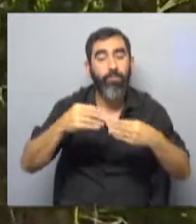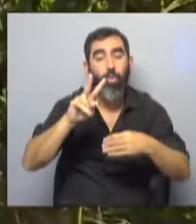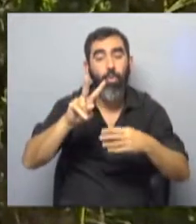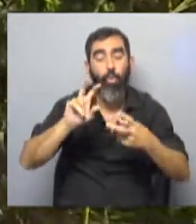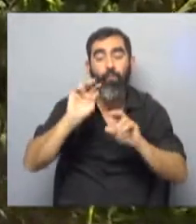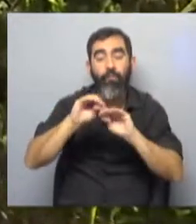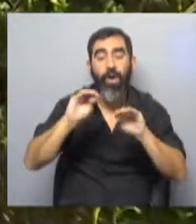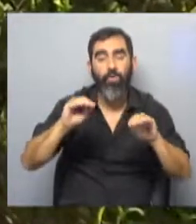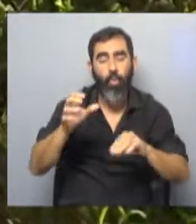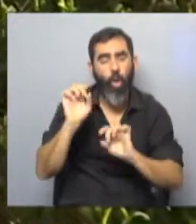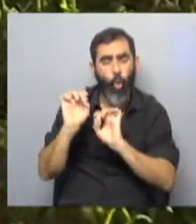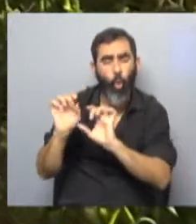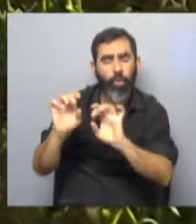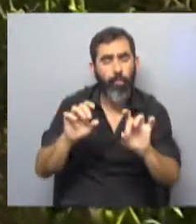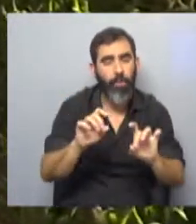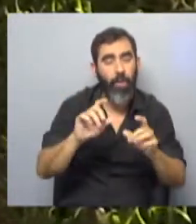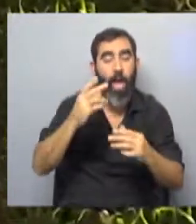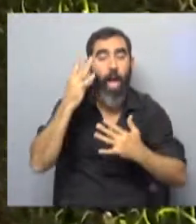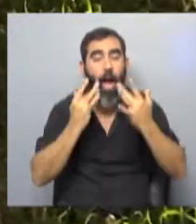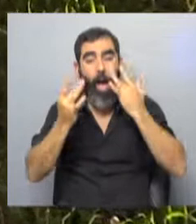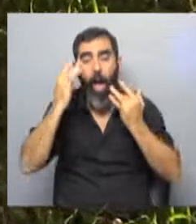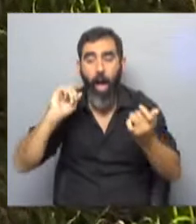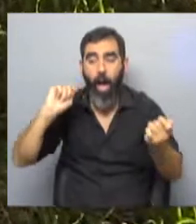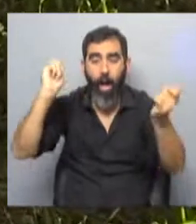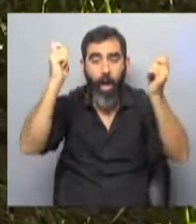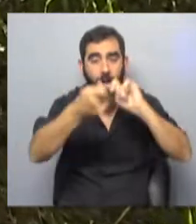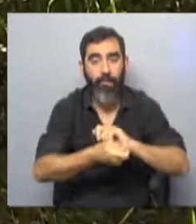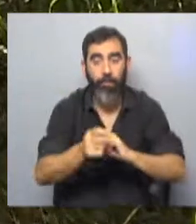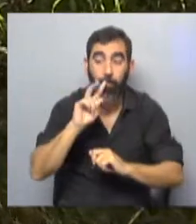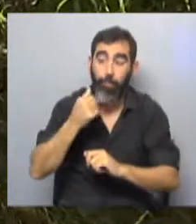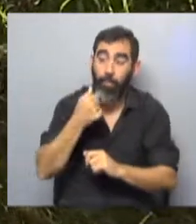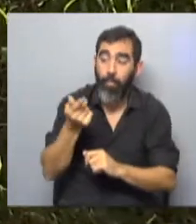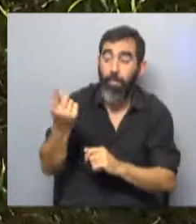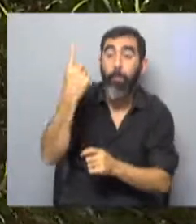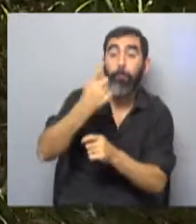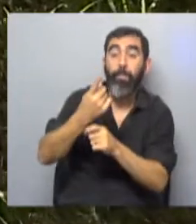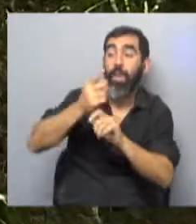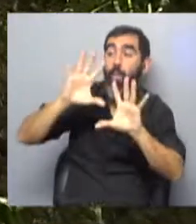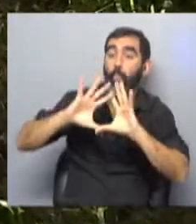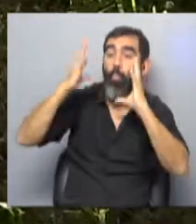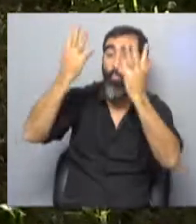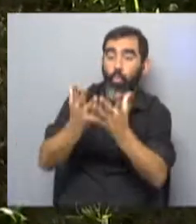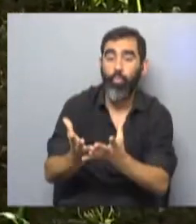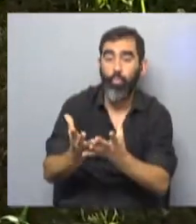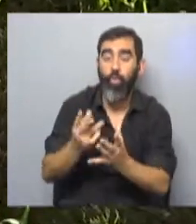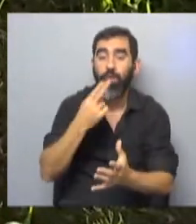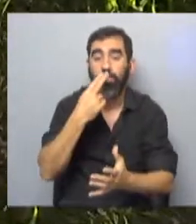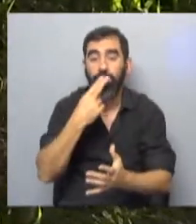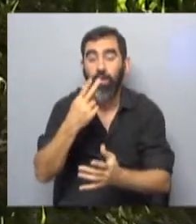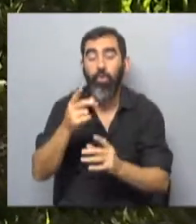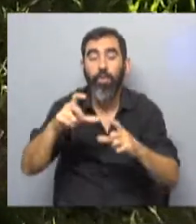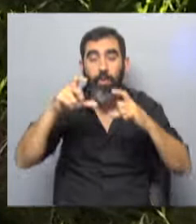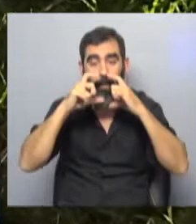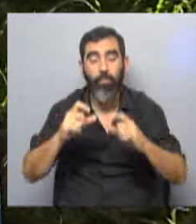recibos altamente contaminantes en artes como esta obra de arte que está viendo acá que es la primera en el mundo hecha a partir de colillas de cigarro y de